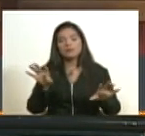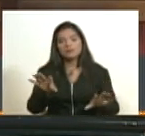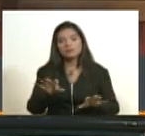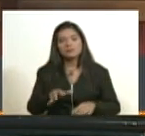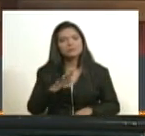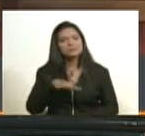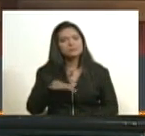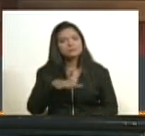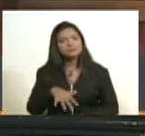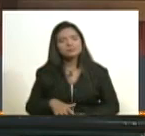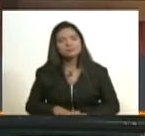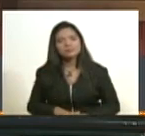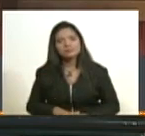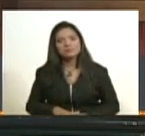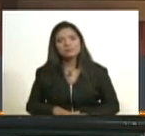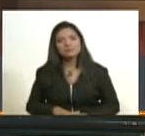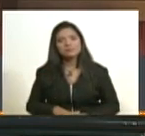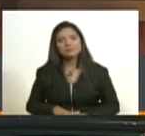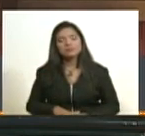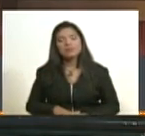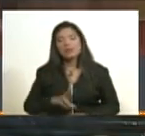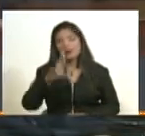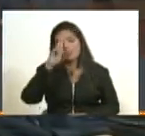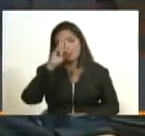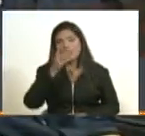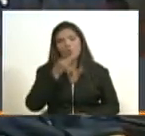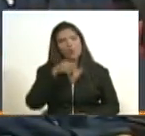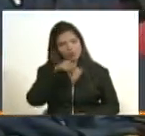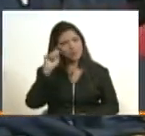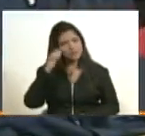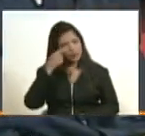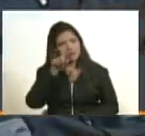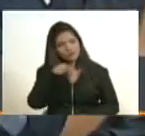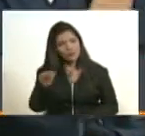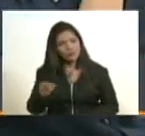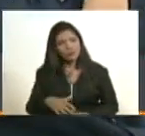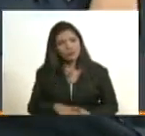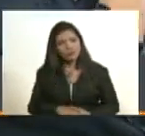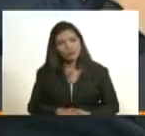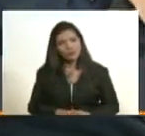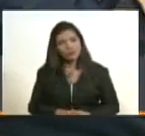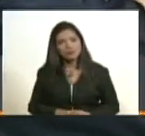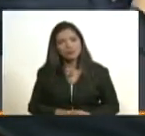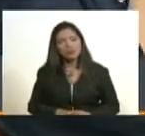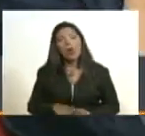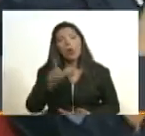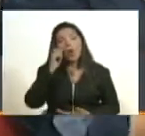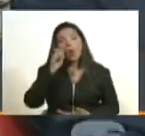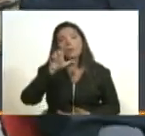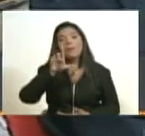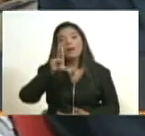en República Dominicana. Ustedes se acuerdan, ¿verdad? Luis Almagro